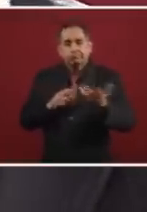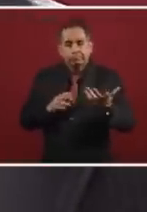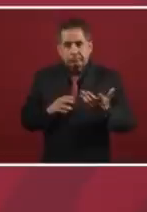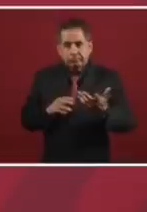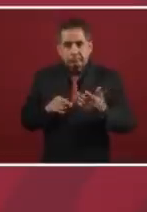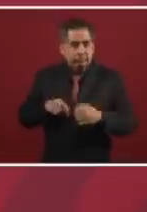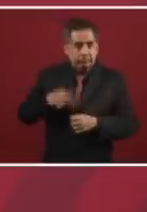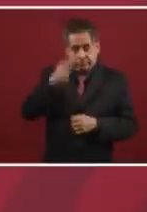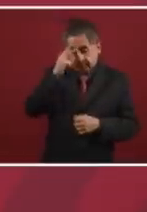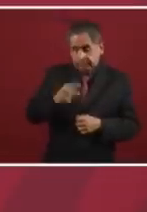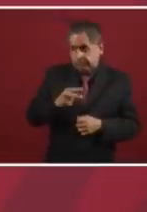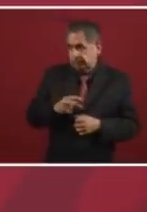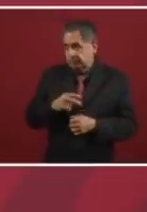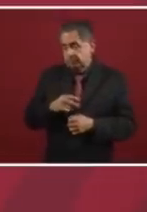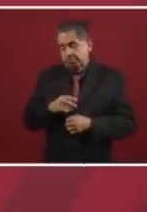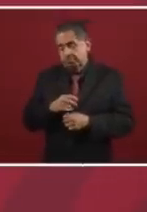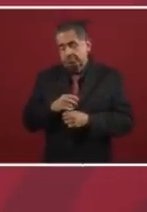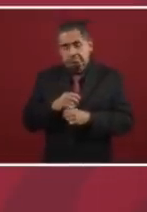estallara